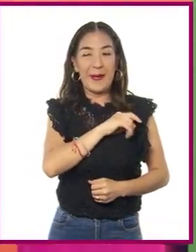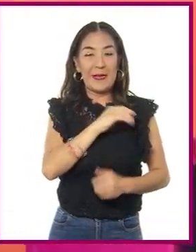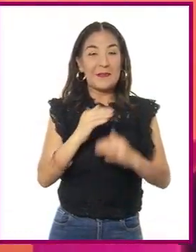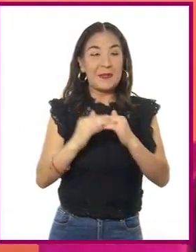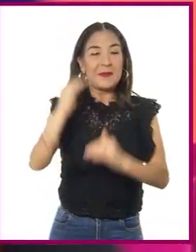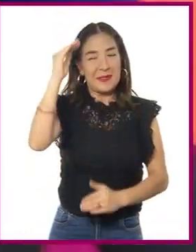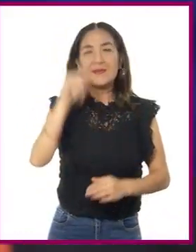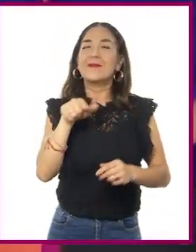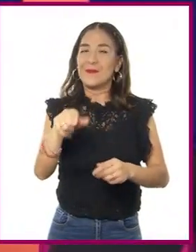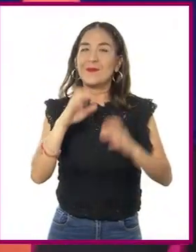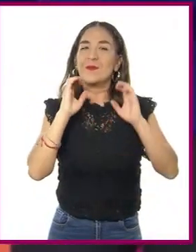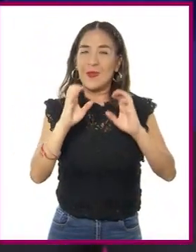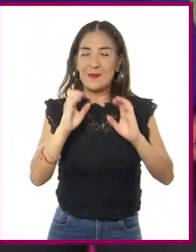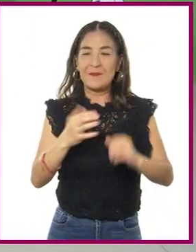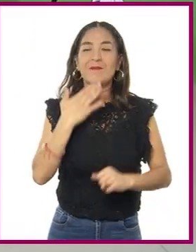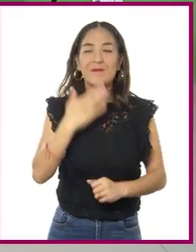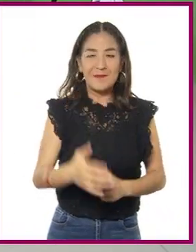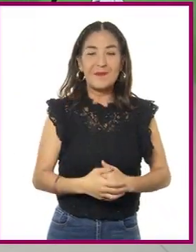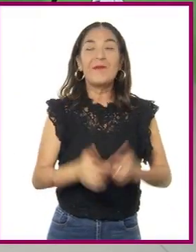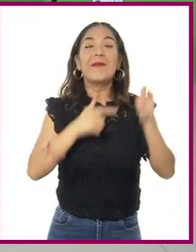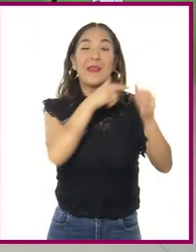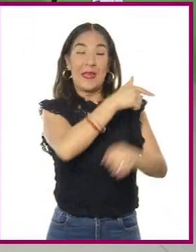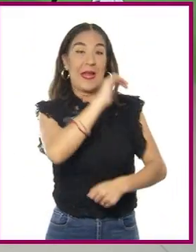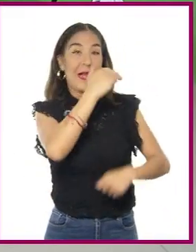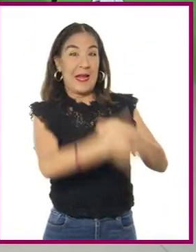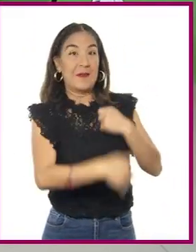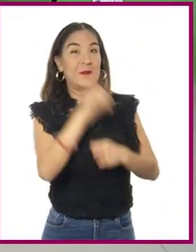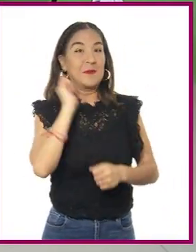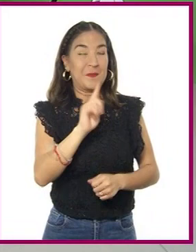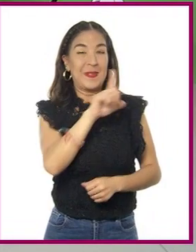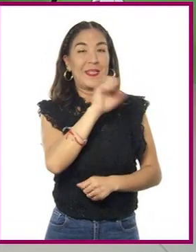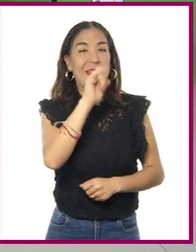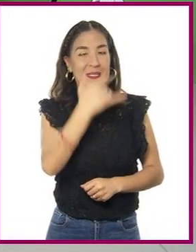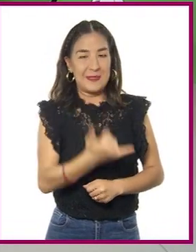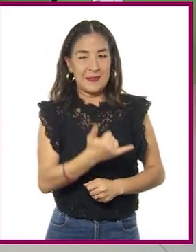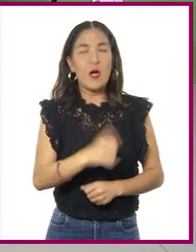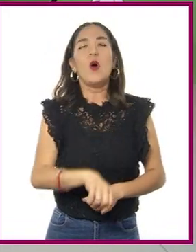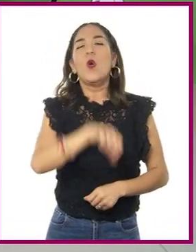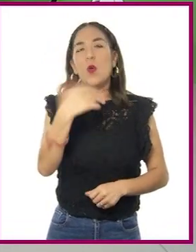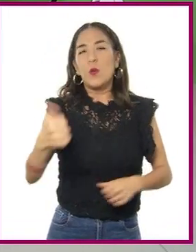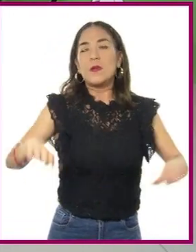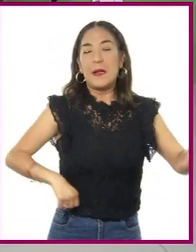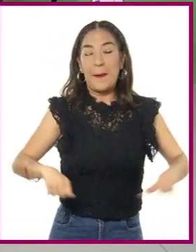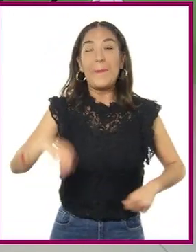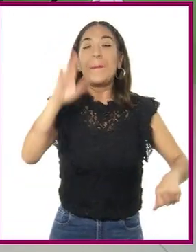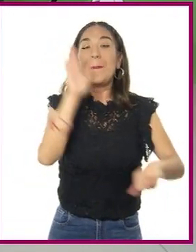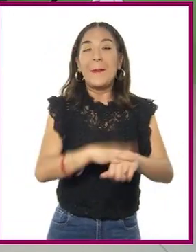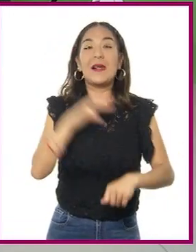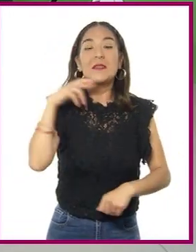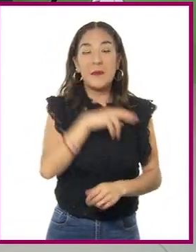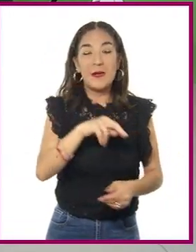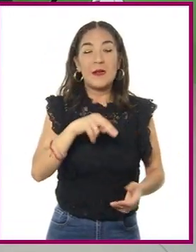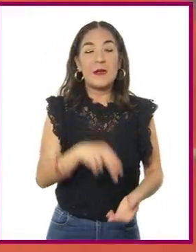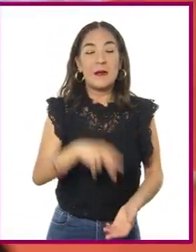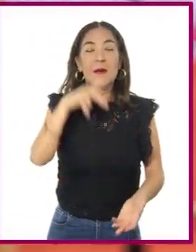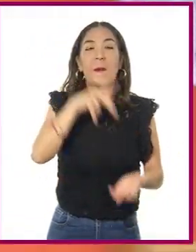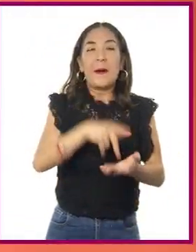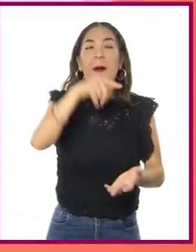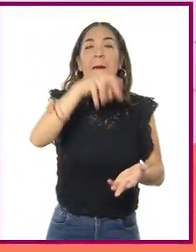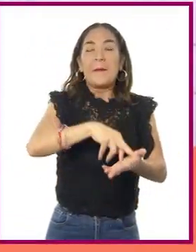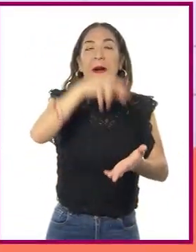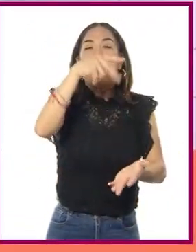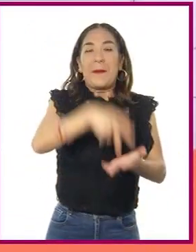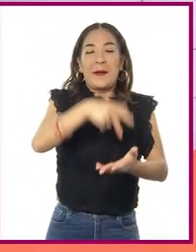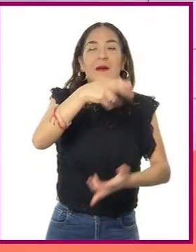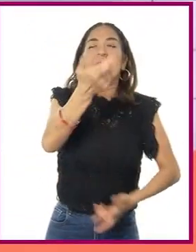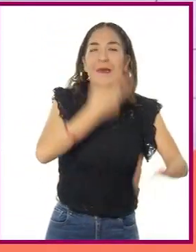parte. Listo. Muy bien, esperamos a que termine Leslie. Siguiente ejercicio, ahora lo vamos a hacer más rápido, saltando sobre los cuadros